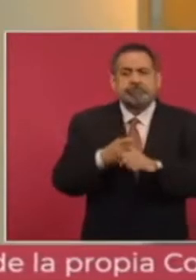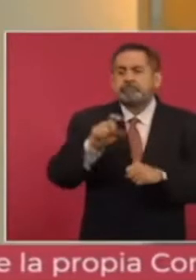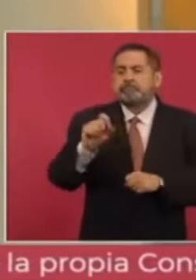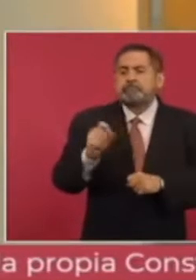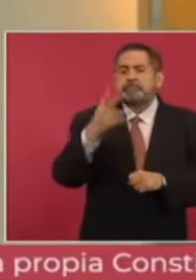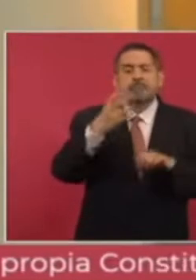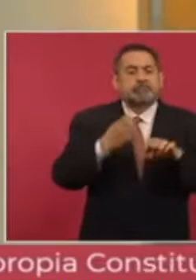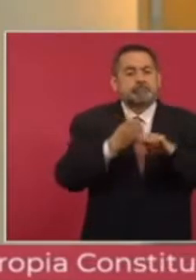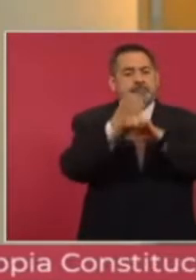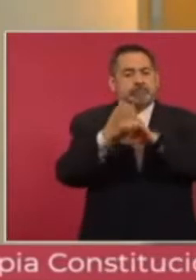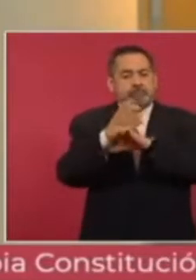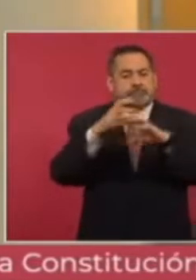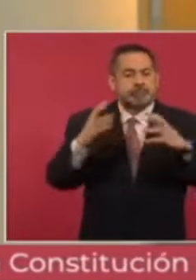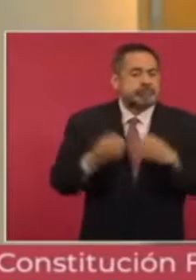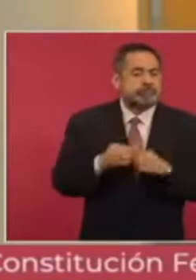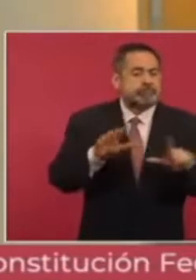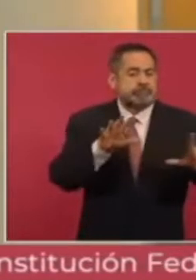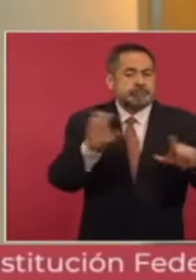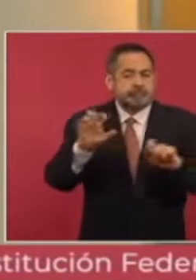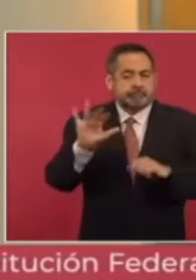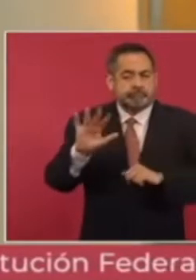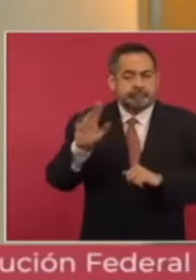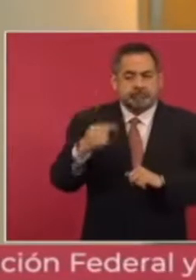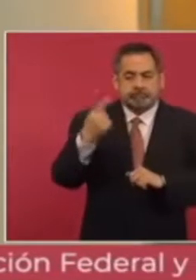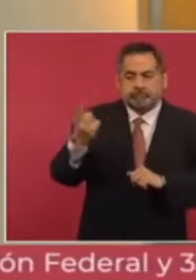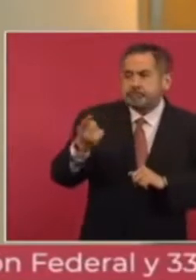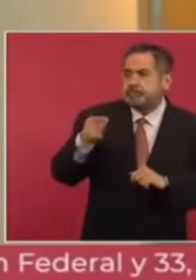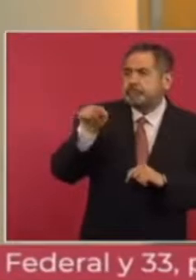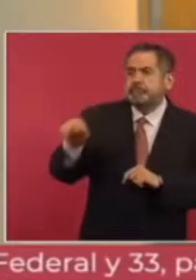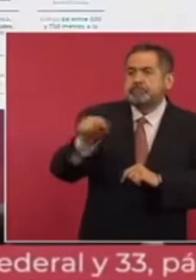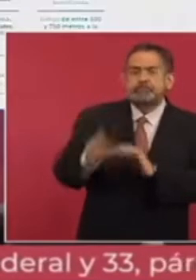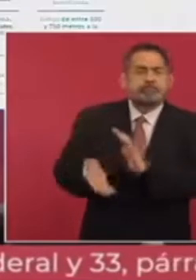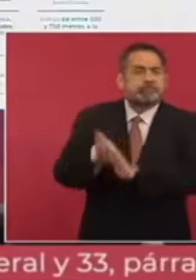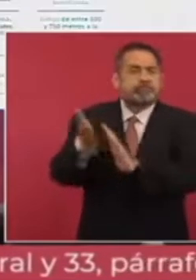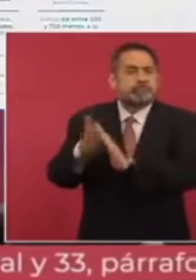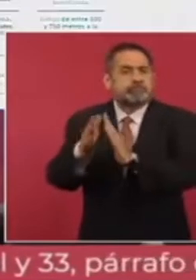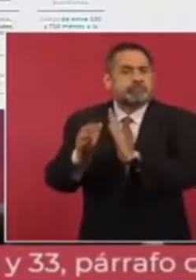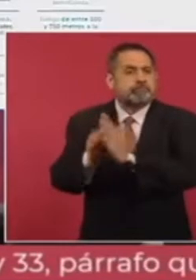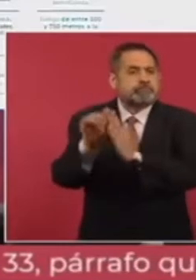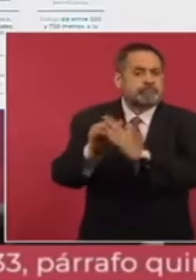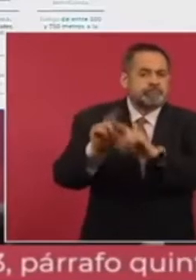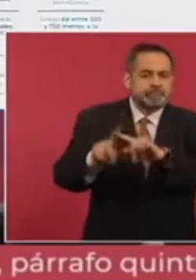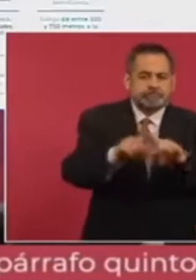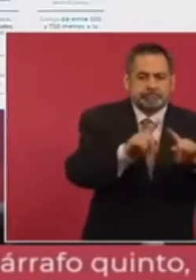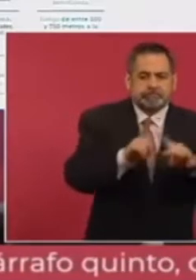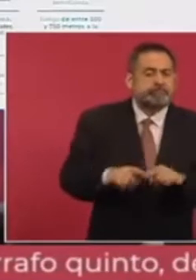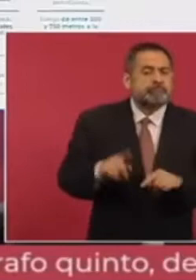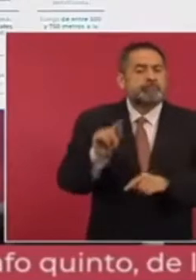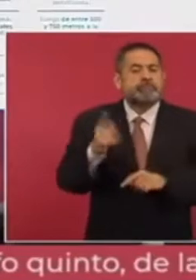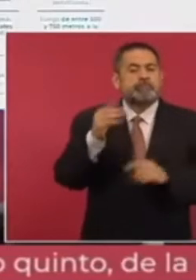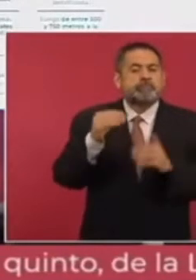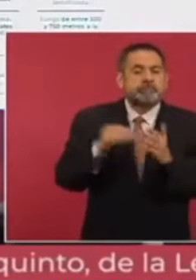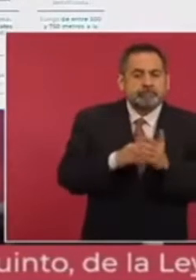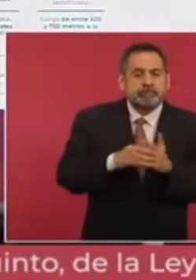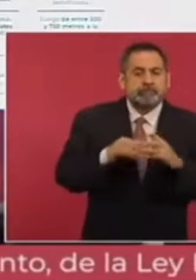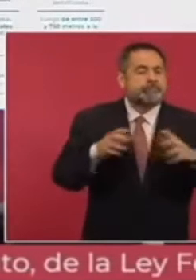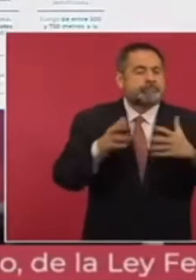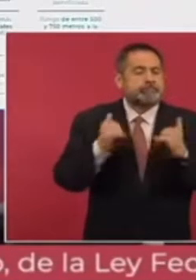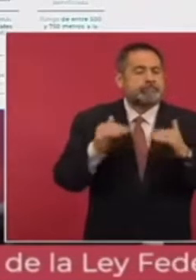entidades, 751 obras en total, más de 191,000 viviendas, 71 planes